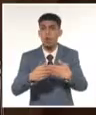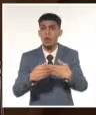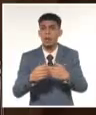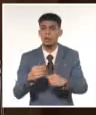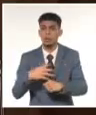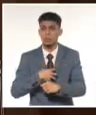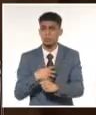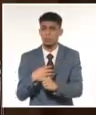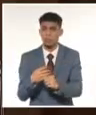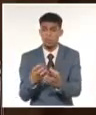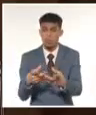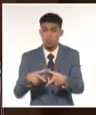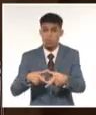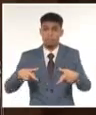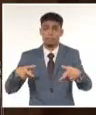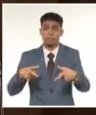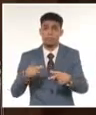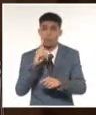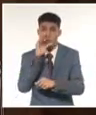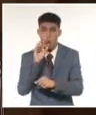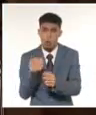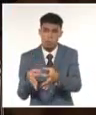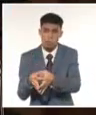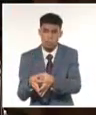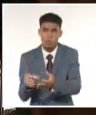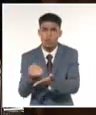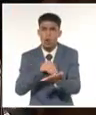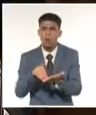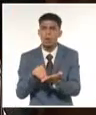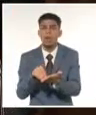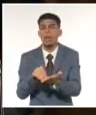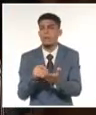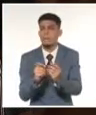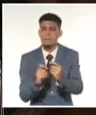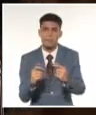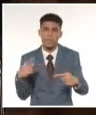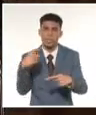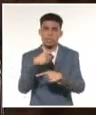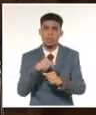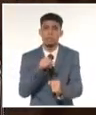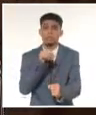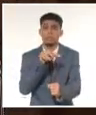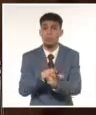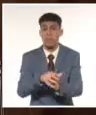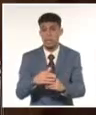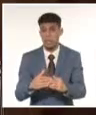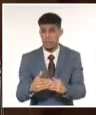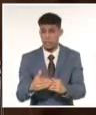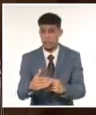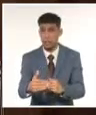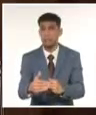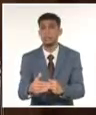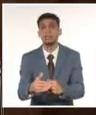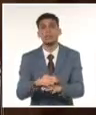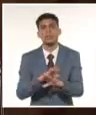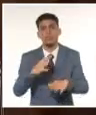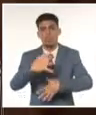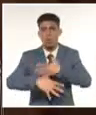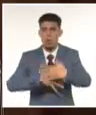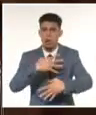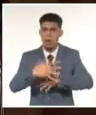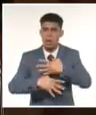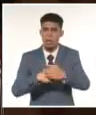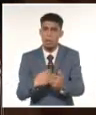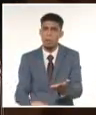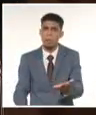las que disponemos en temas que constituyen prioridades. Comienza entonces la odisea para hacer efectivos los